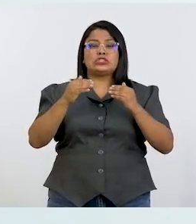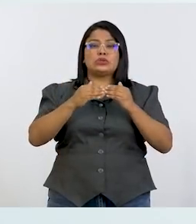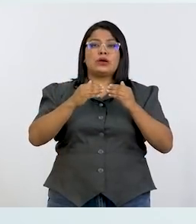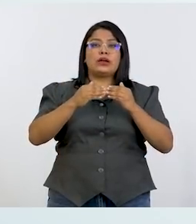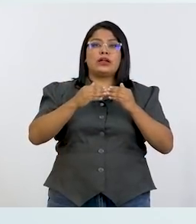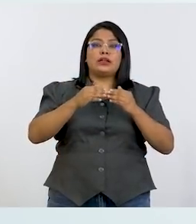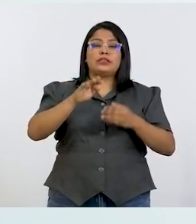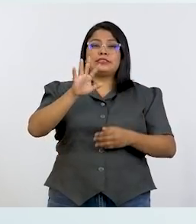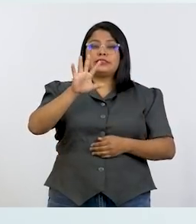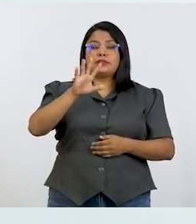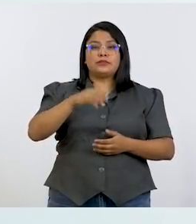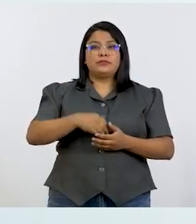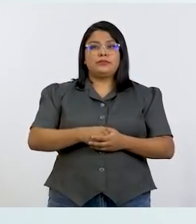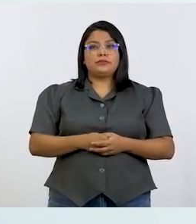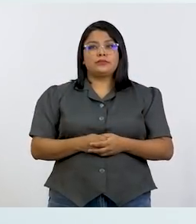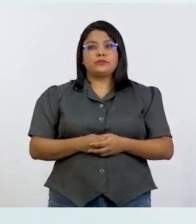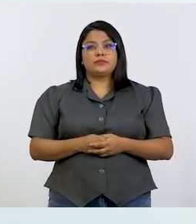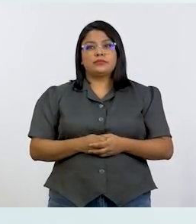a 5.